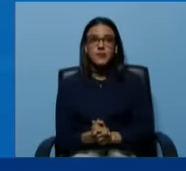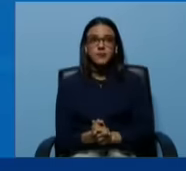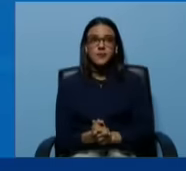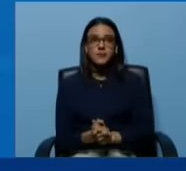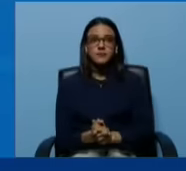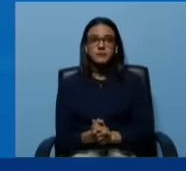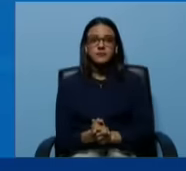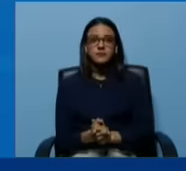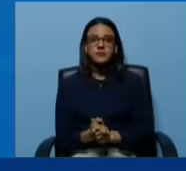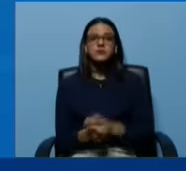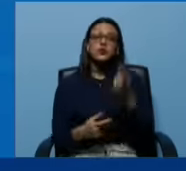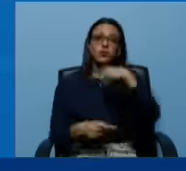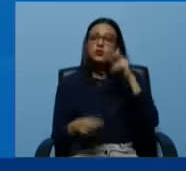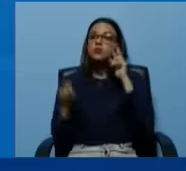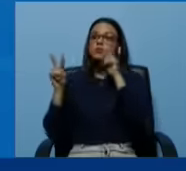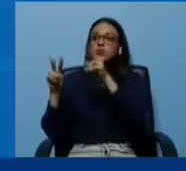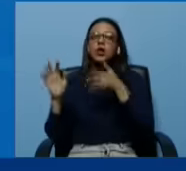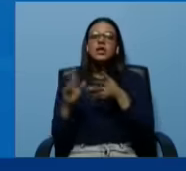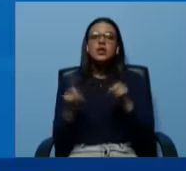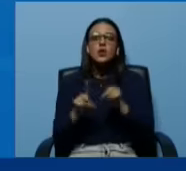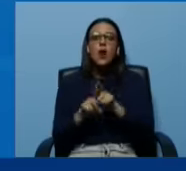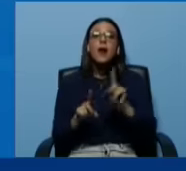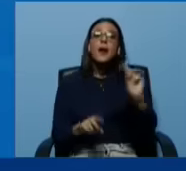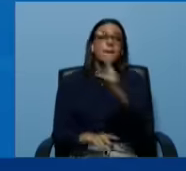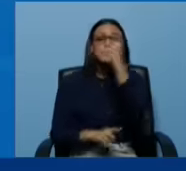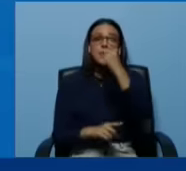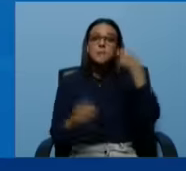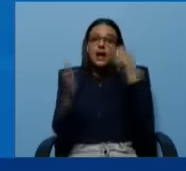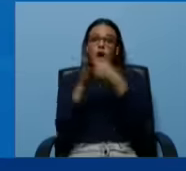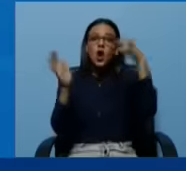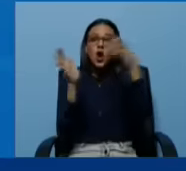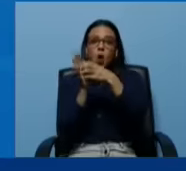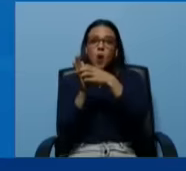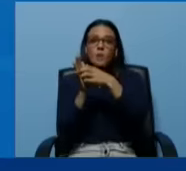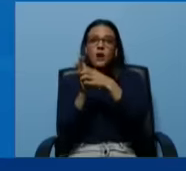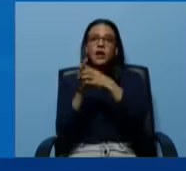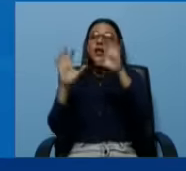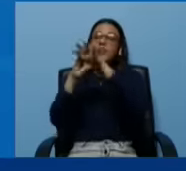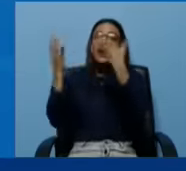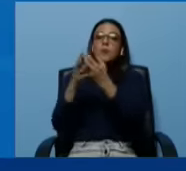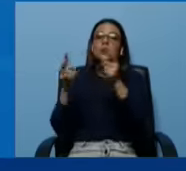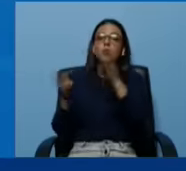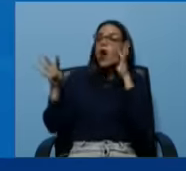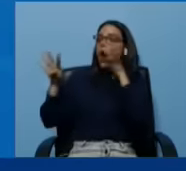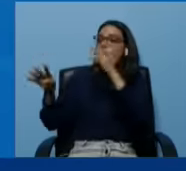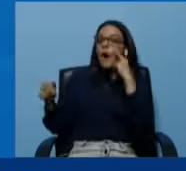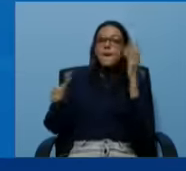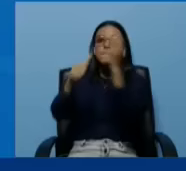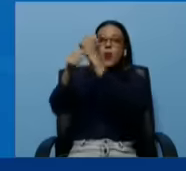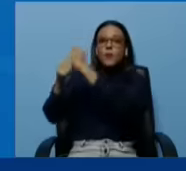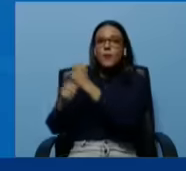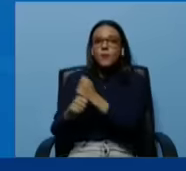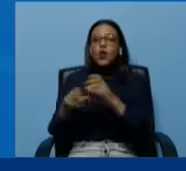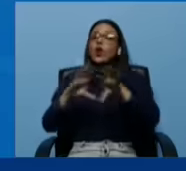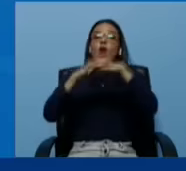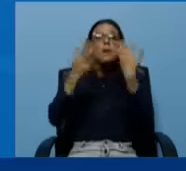se calificó como el primer golpe mediático de la historia?